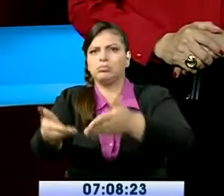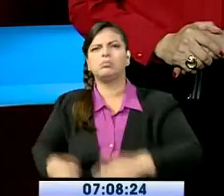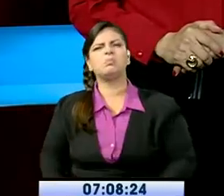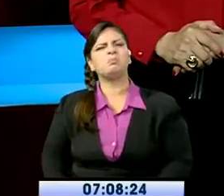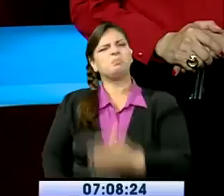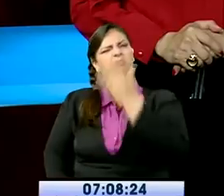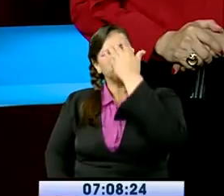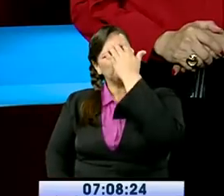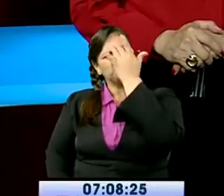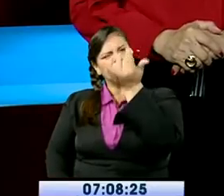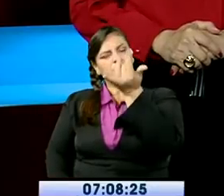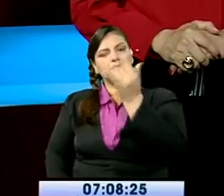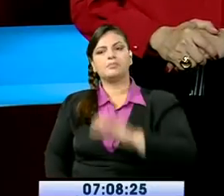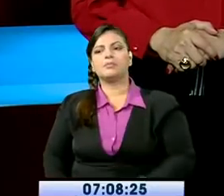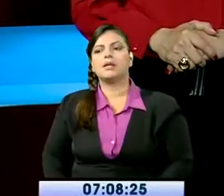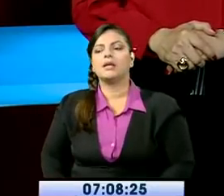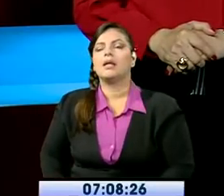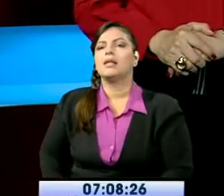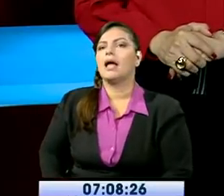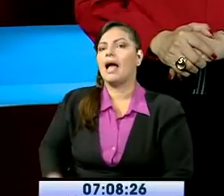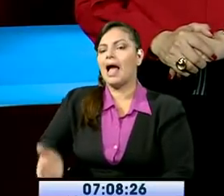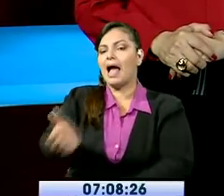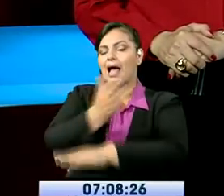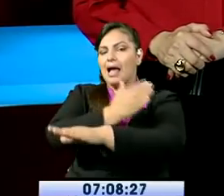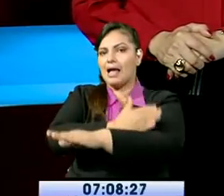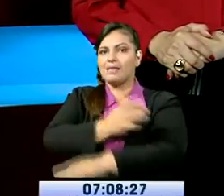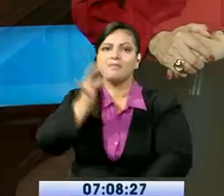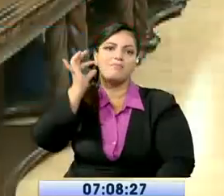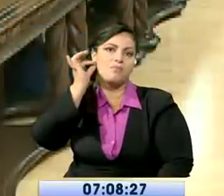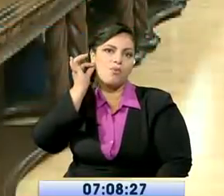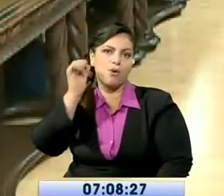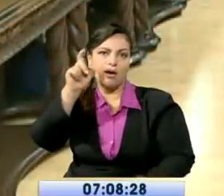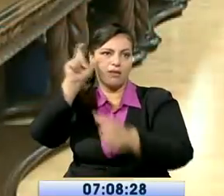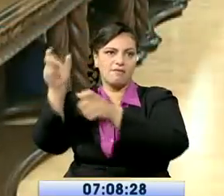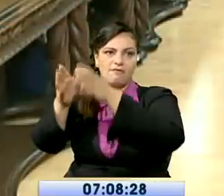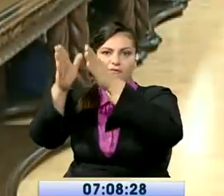políticos aplauden esta decisión.